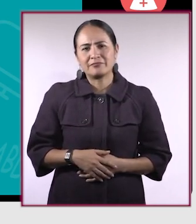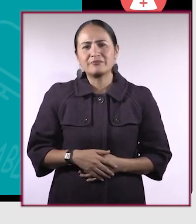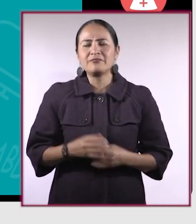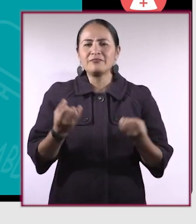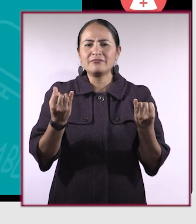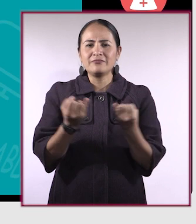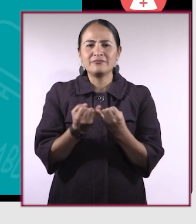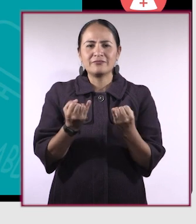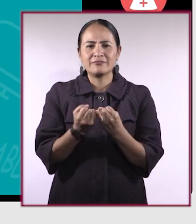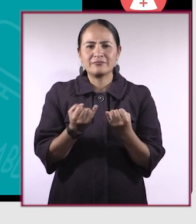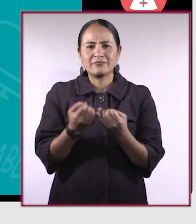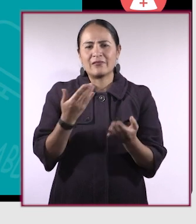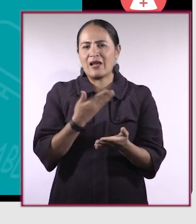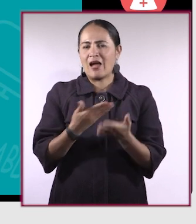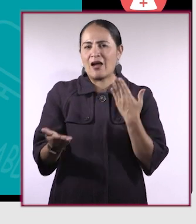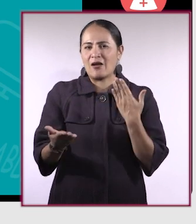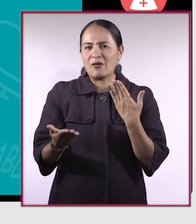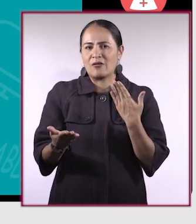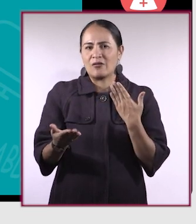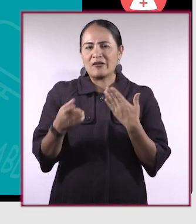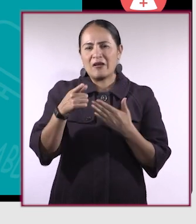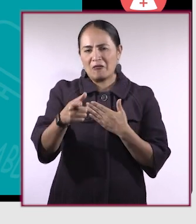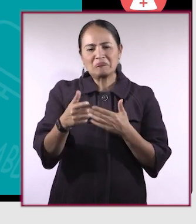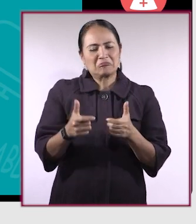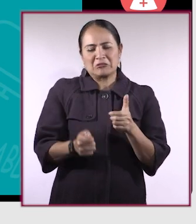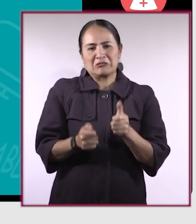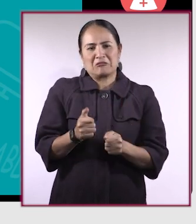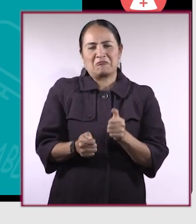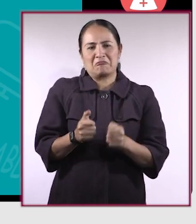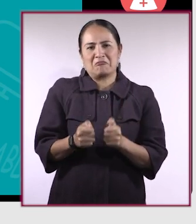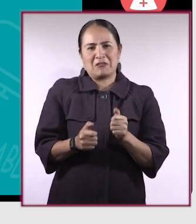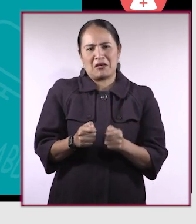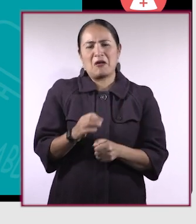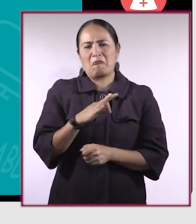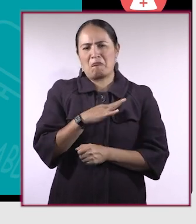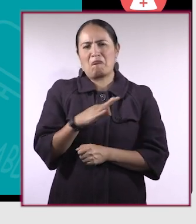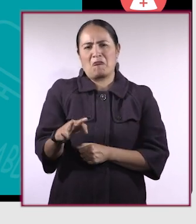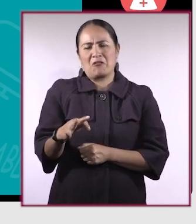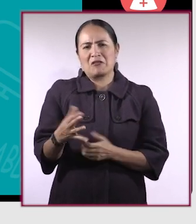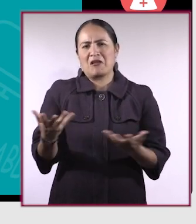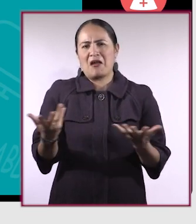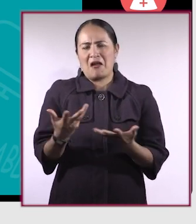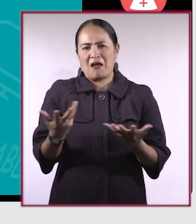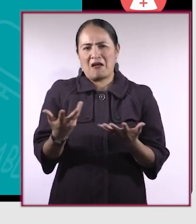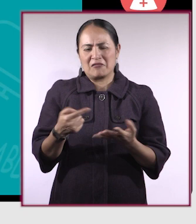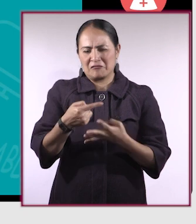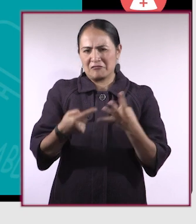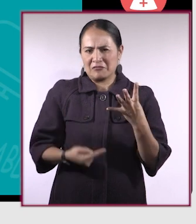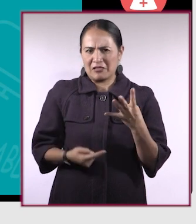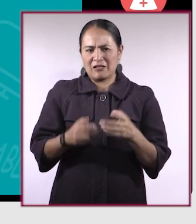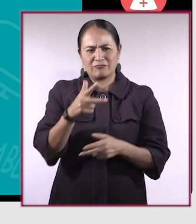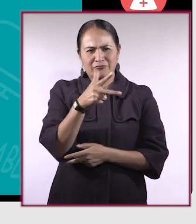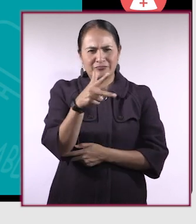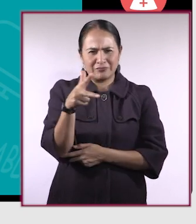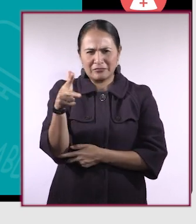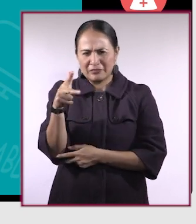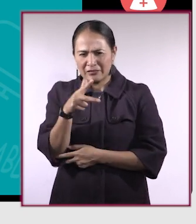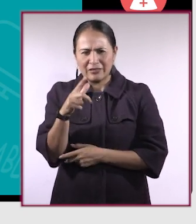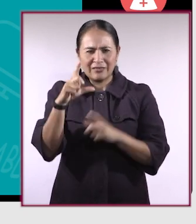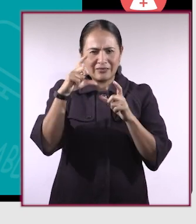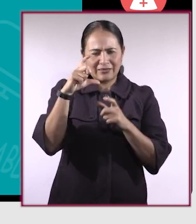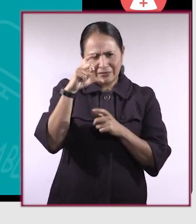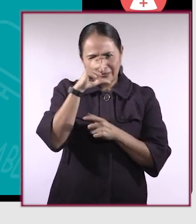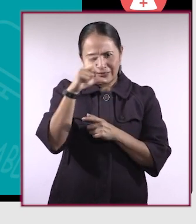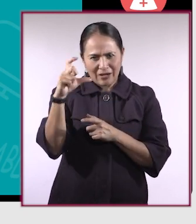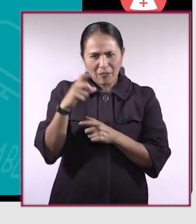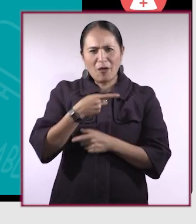sea incluso pues ahora con un simple celular se puede hacer un pequeño audiovisual, ¿no? Se puede